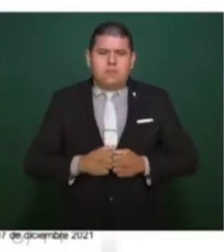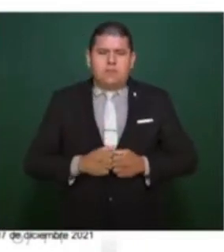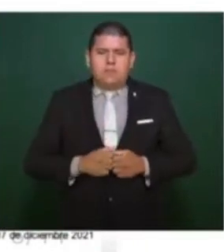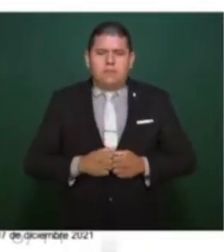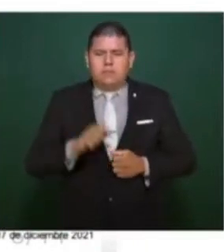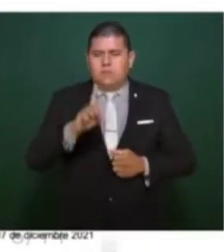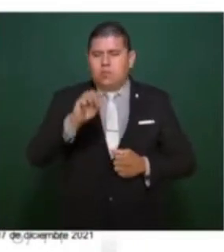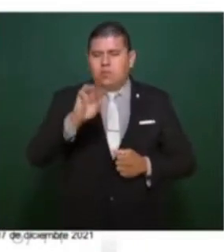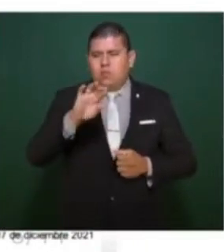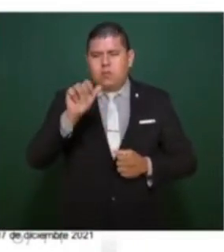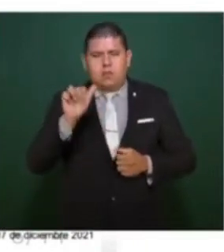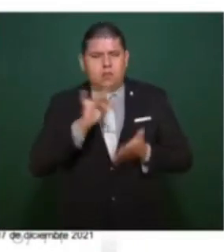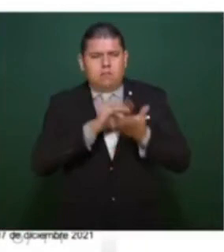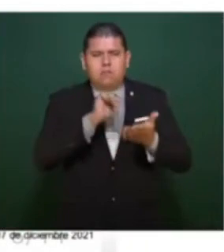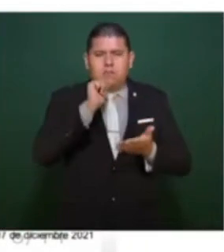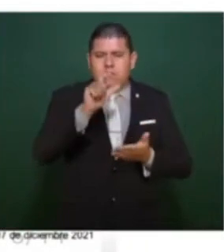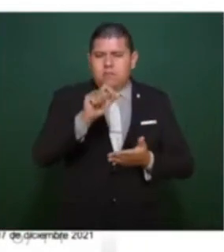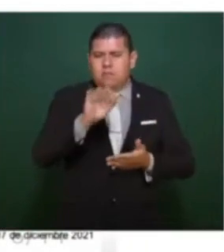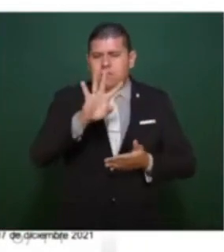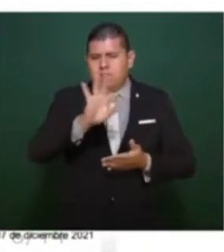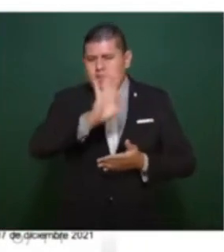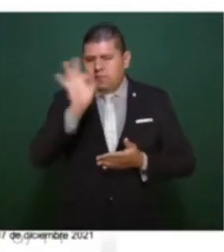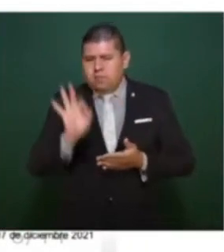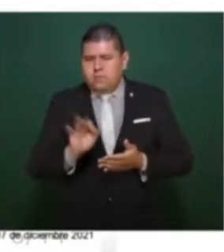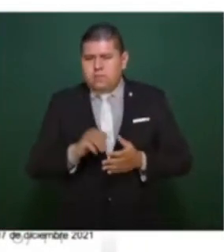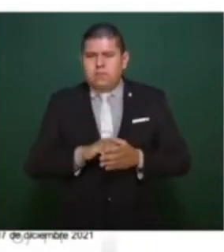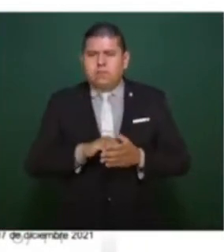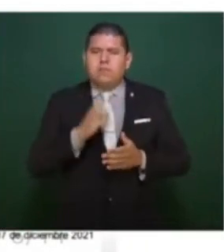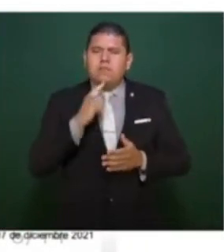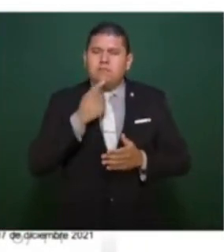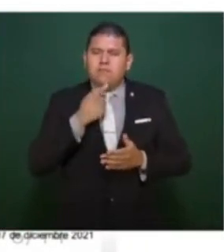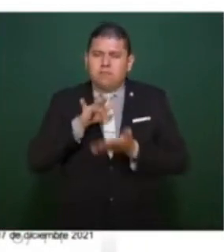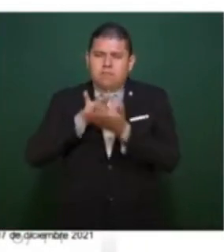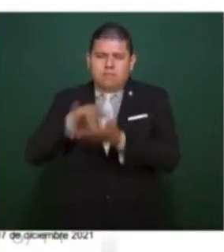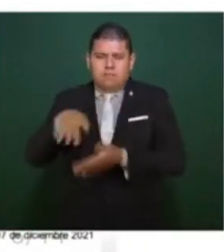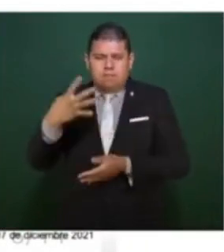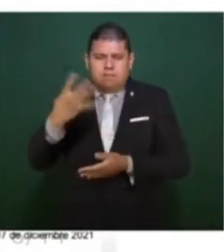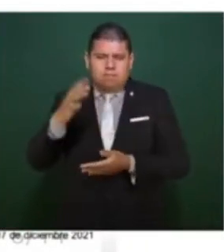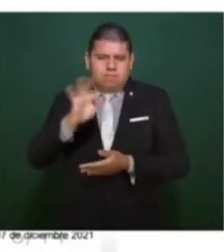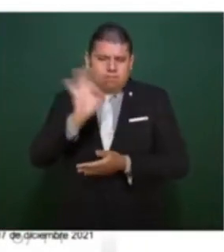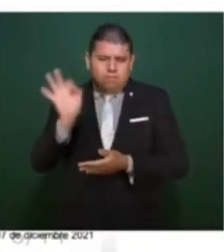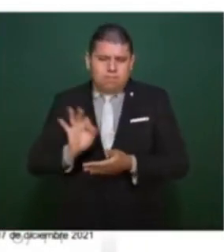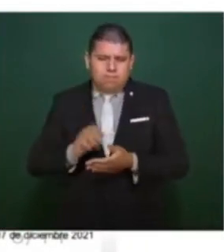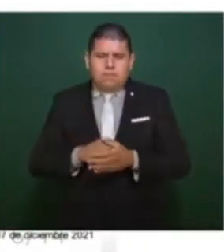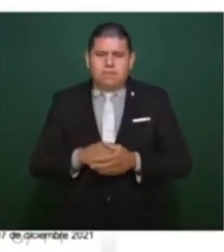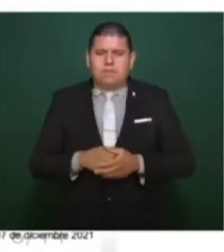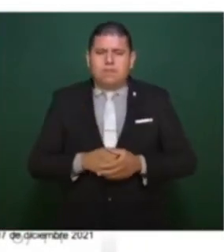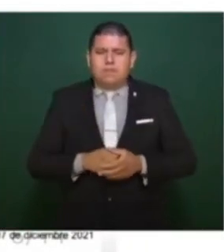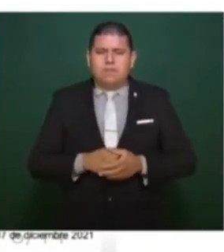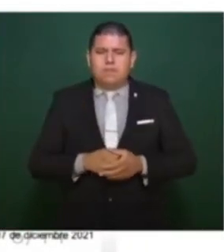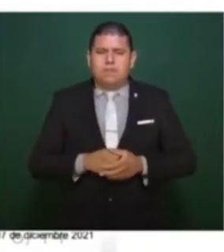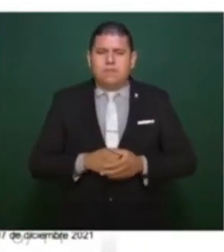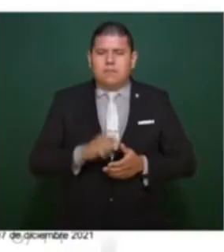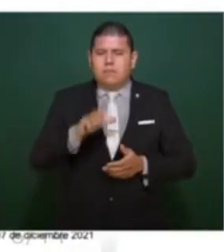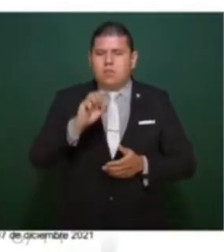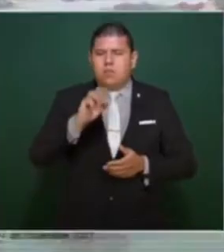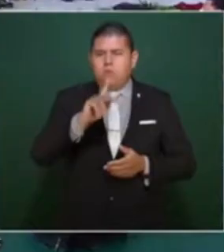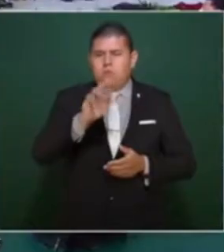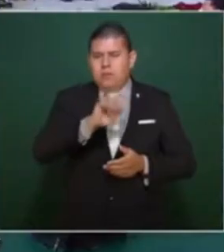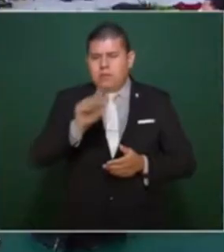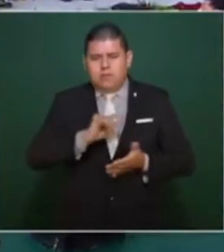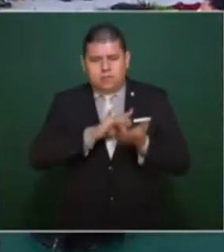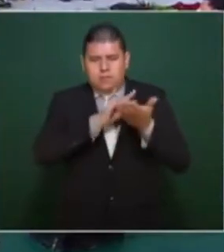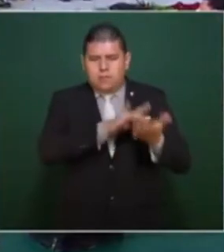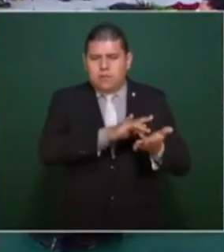López Dóriga 24, en contra de AMLO 14, a favor de López Dóriga